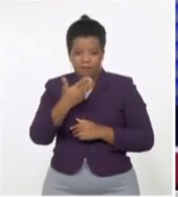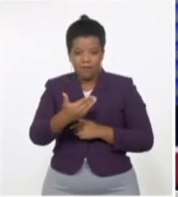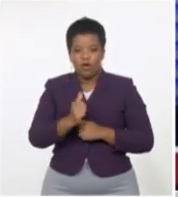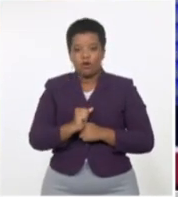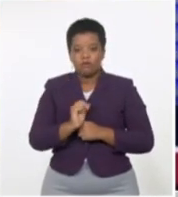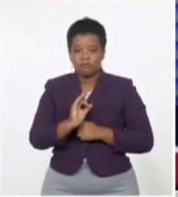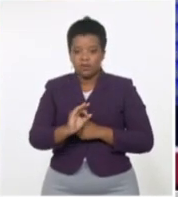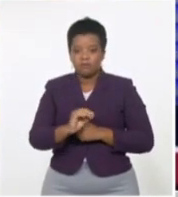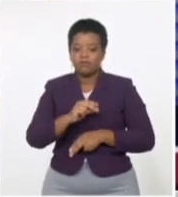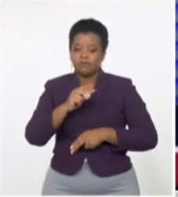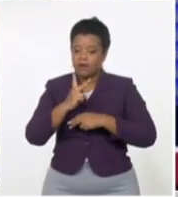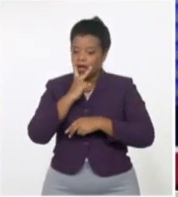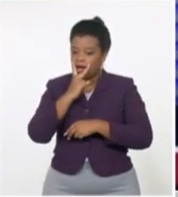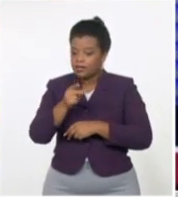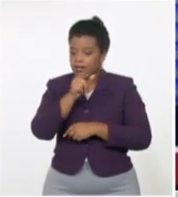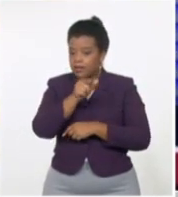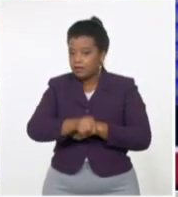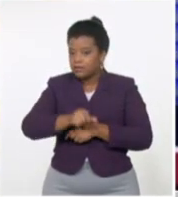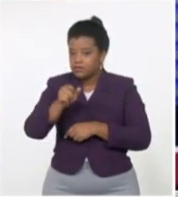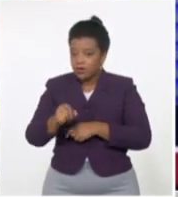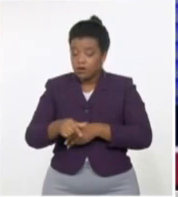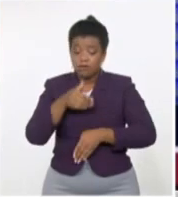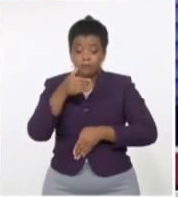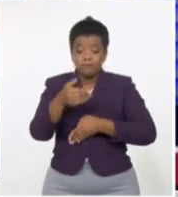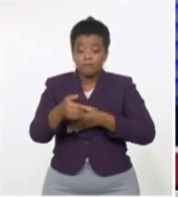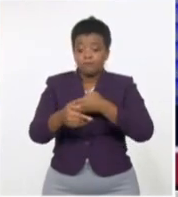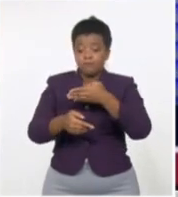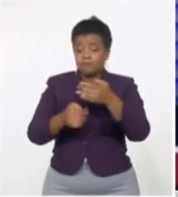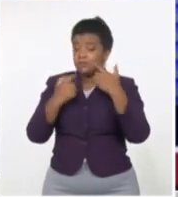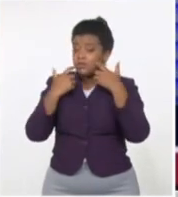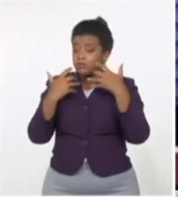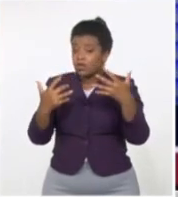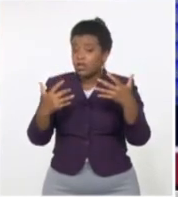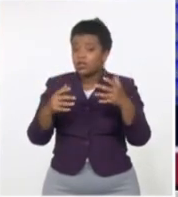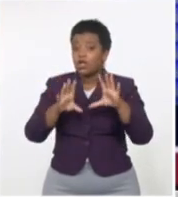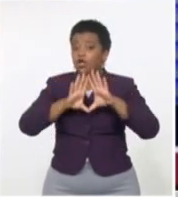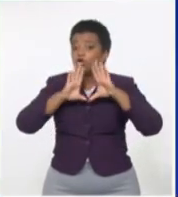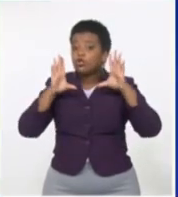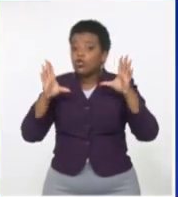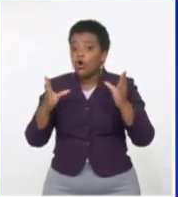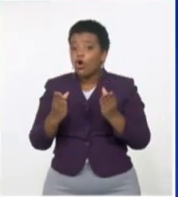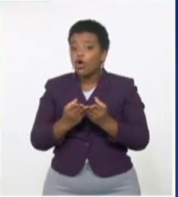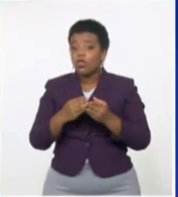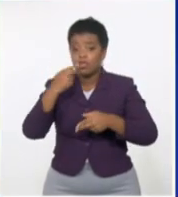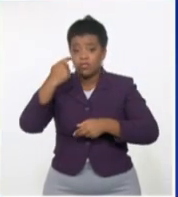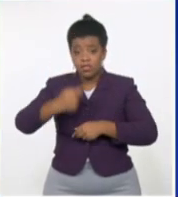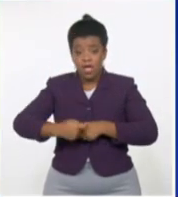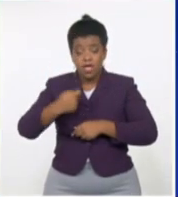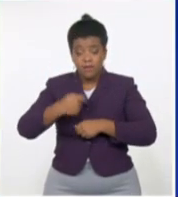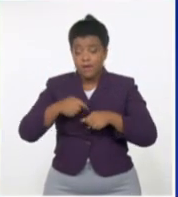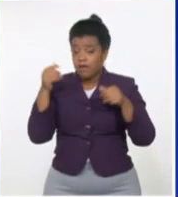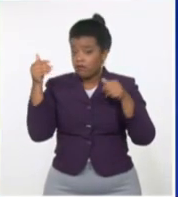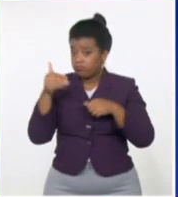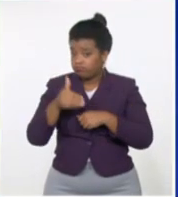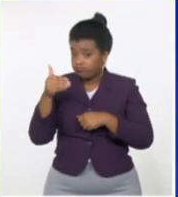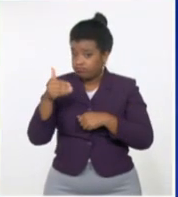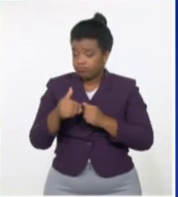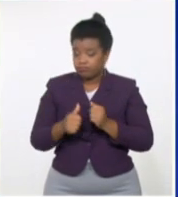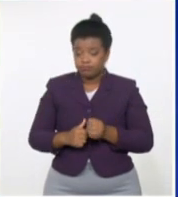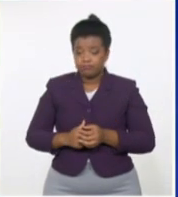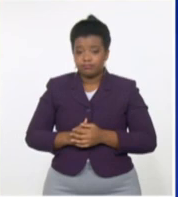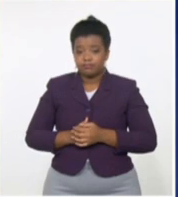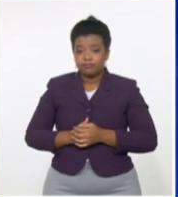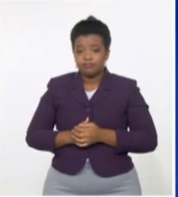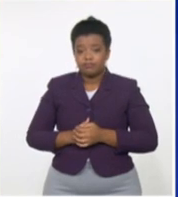barrio. Claro. Yo creo que es un proceso muy importante donde todos tenemos que participar. Todo un desafío también para el sistema de salud. Sí, es un desafío